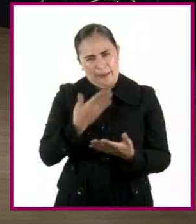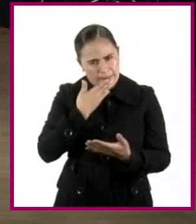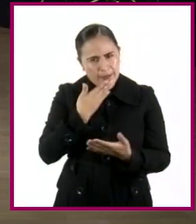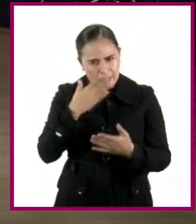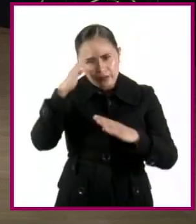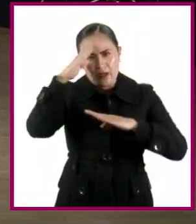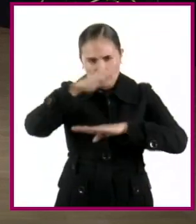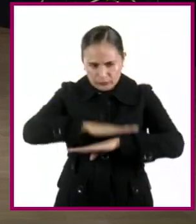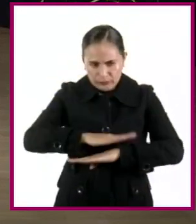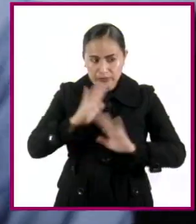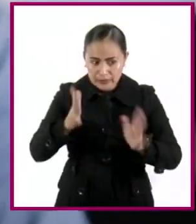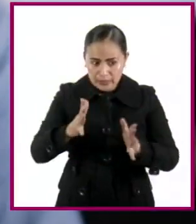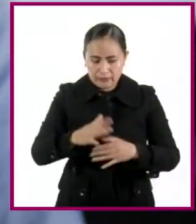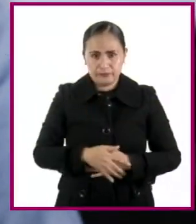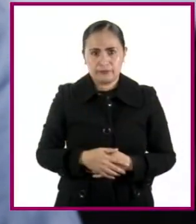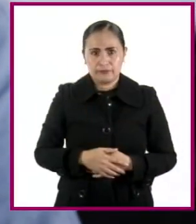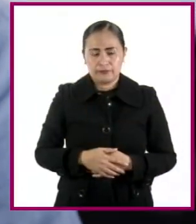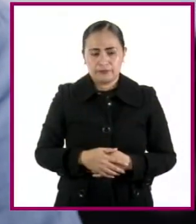¿Ya?